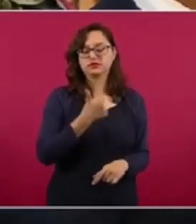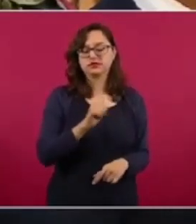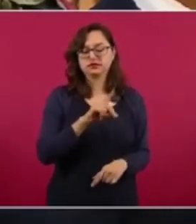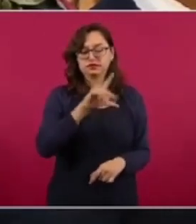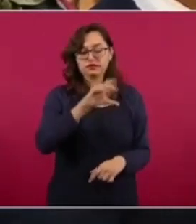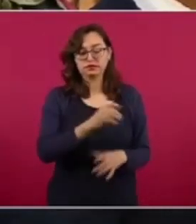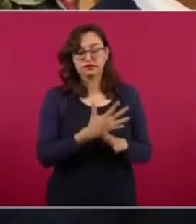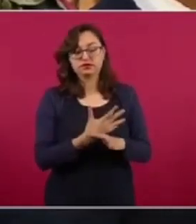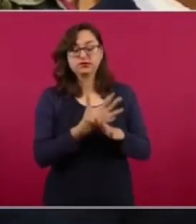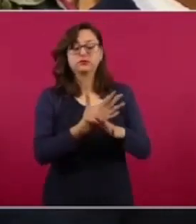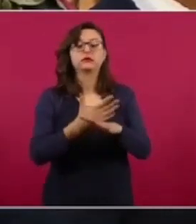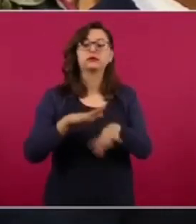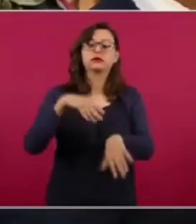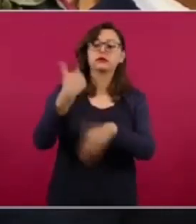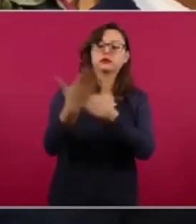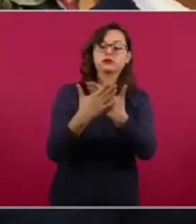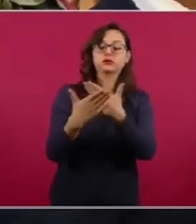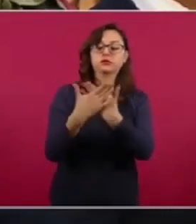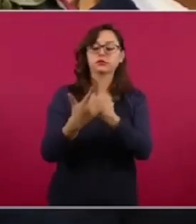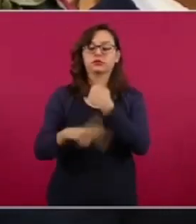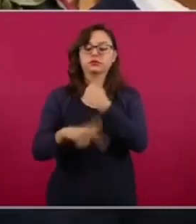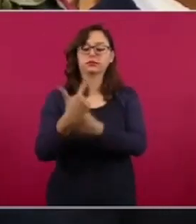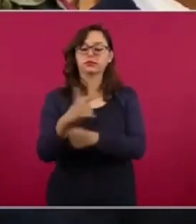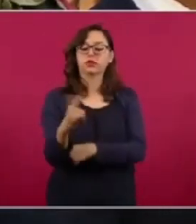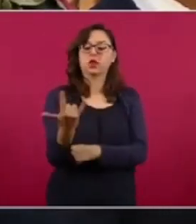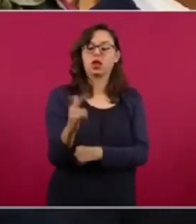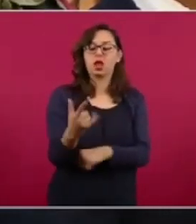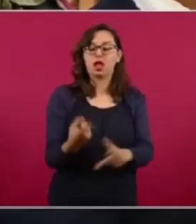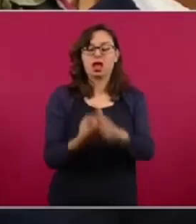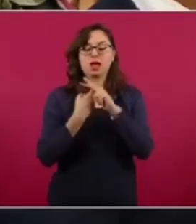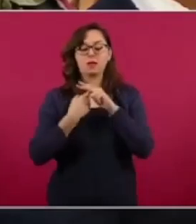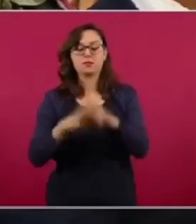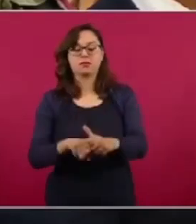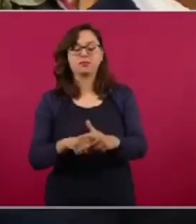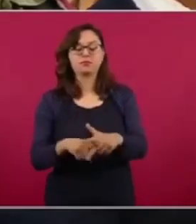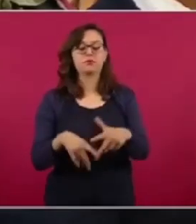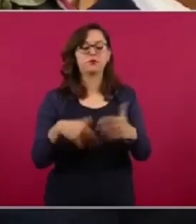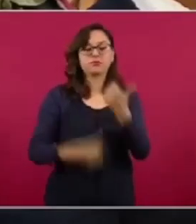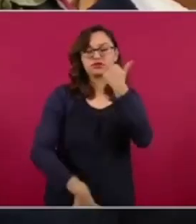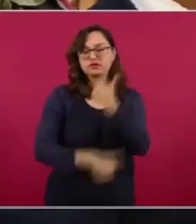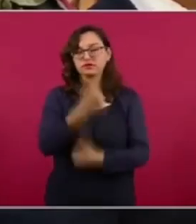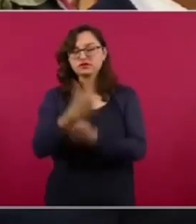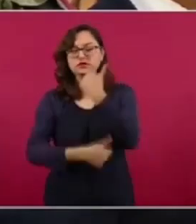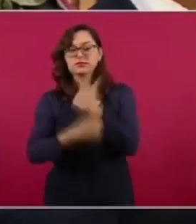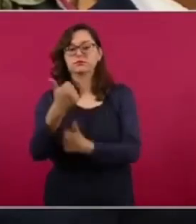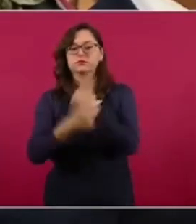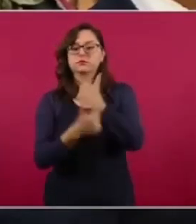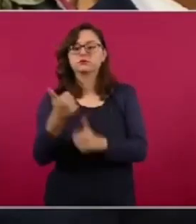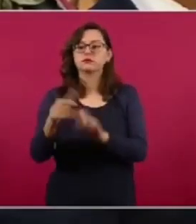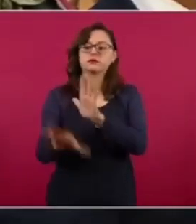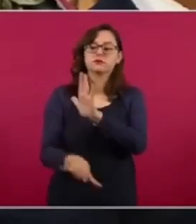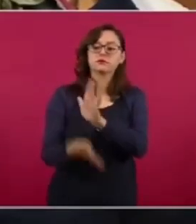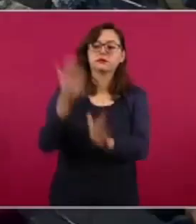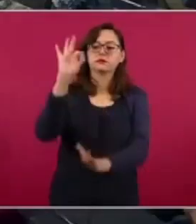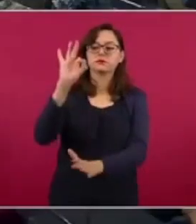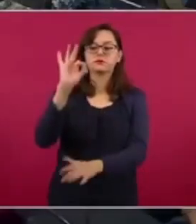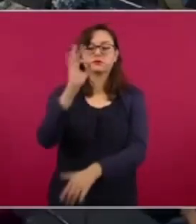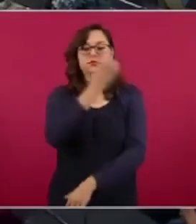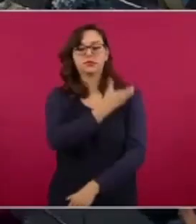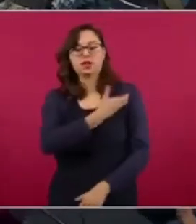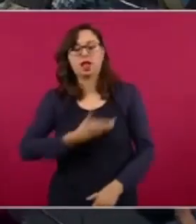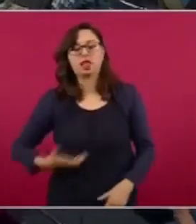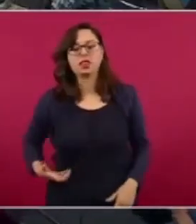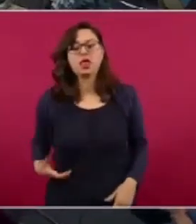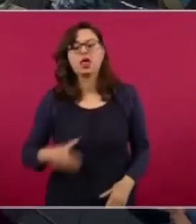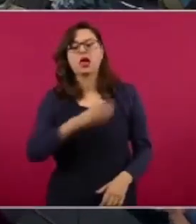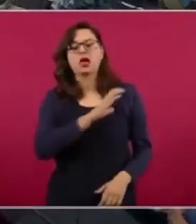unos cuantos días, arranca Morena el proceso para elegir a su candidato presidencial. Y la pregunta